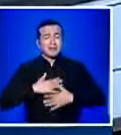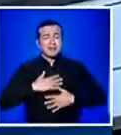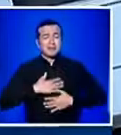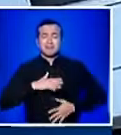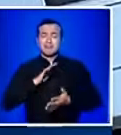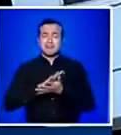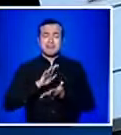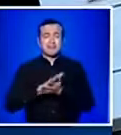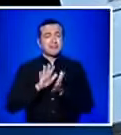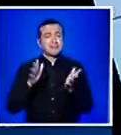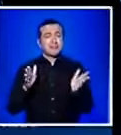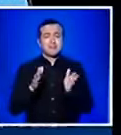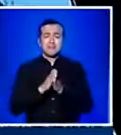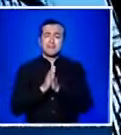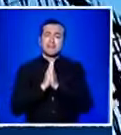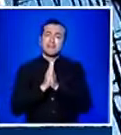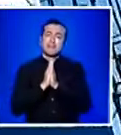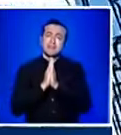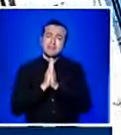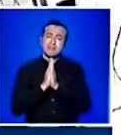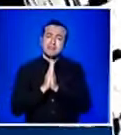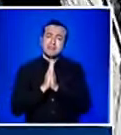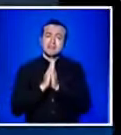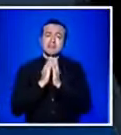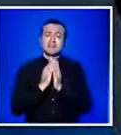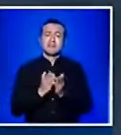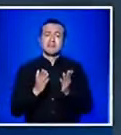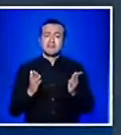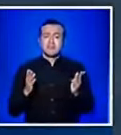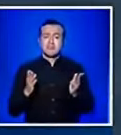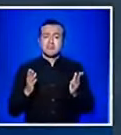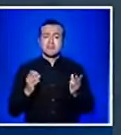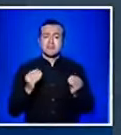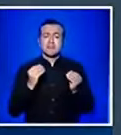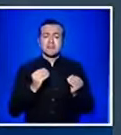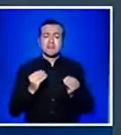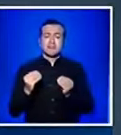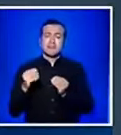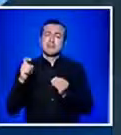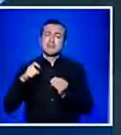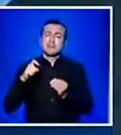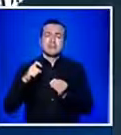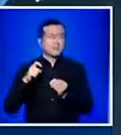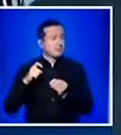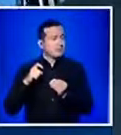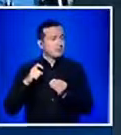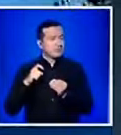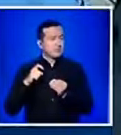eso necesitamos que los señores de la policía, los que estén encargados de la policía, se presenten con la gente que ayude,